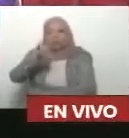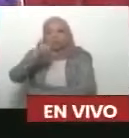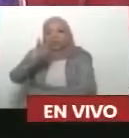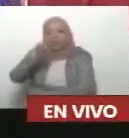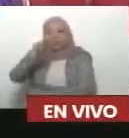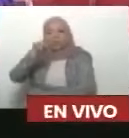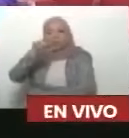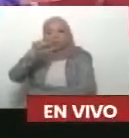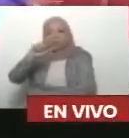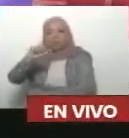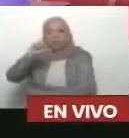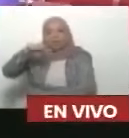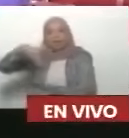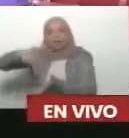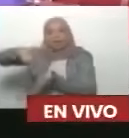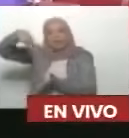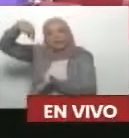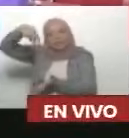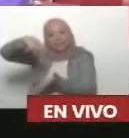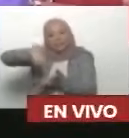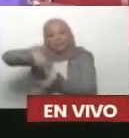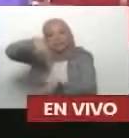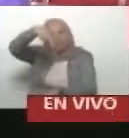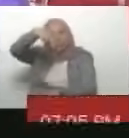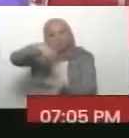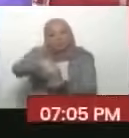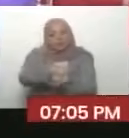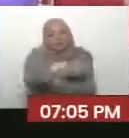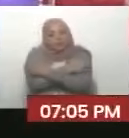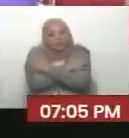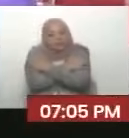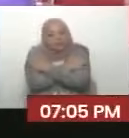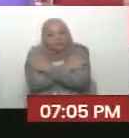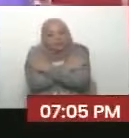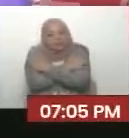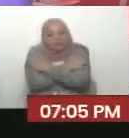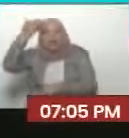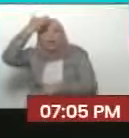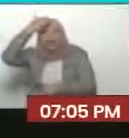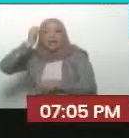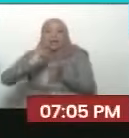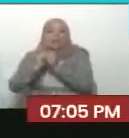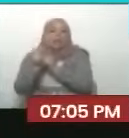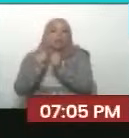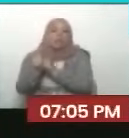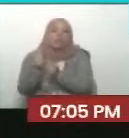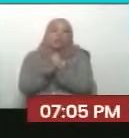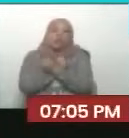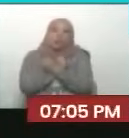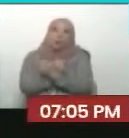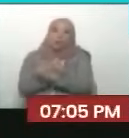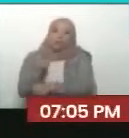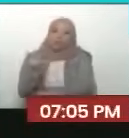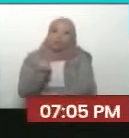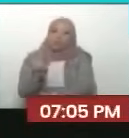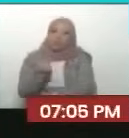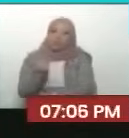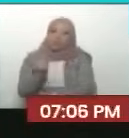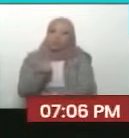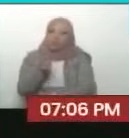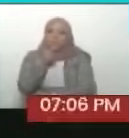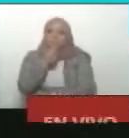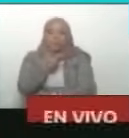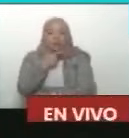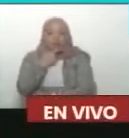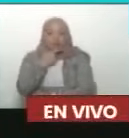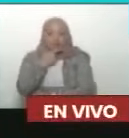al programa número 27, inspirado por la reina Yulimar. por su amor por Venezuela. ¡Qué cosa tan